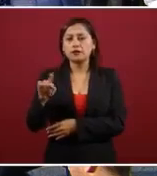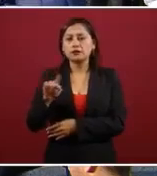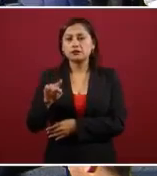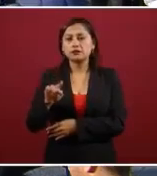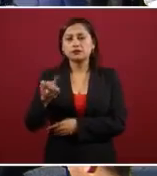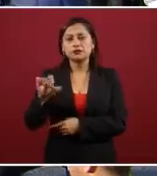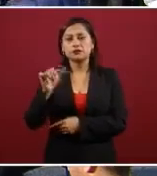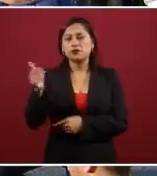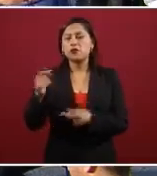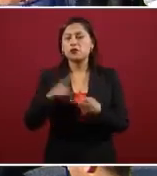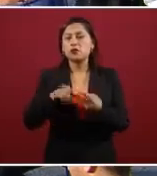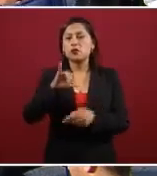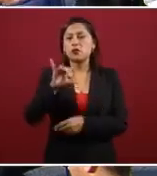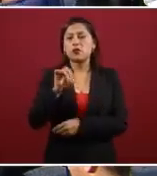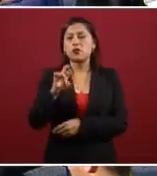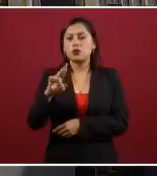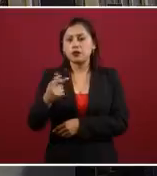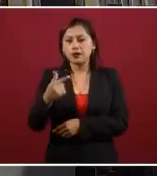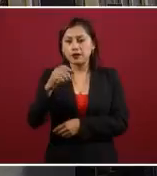Jorge Rafael Herrera.